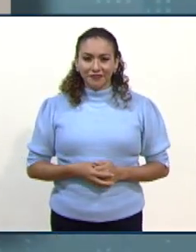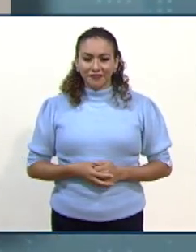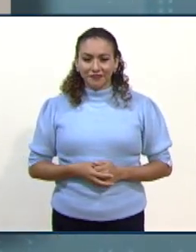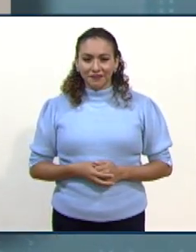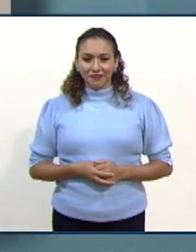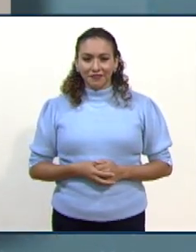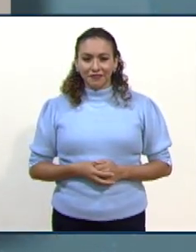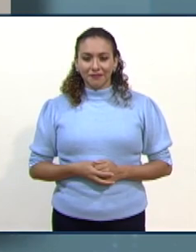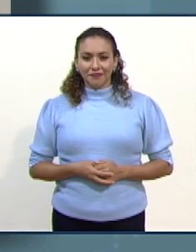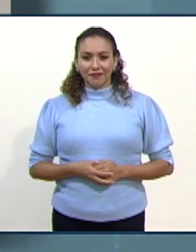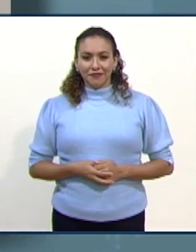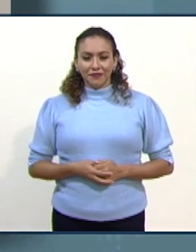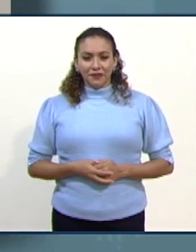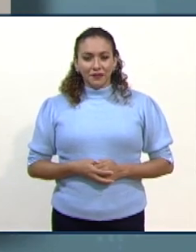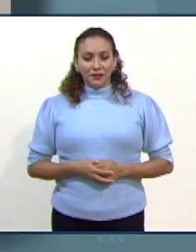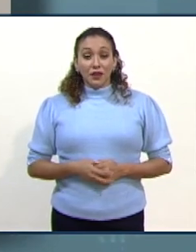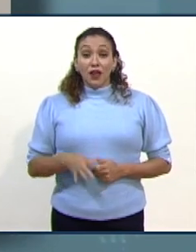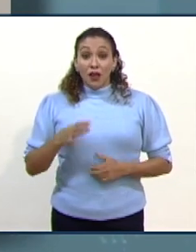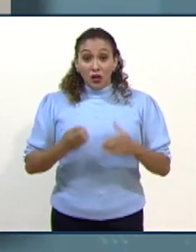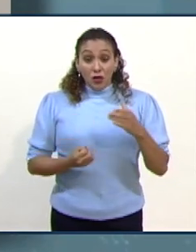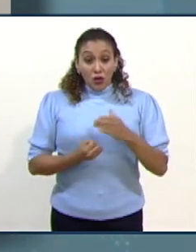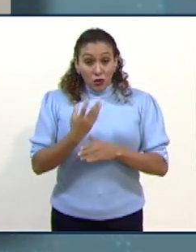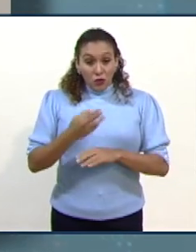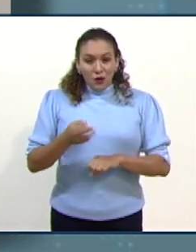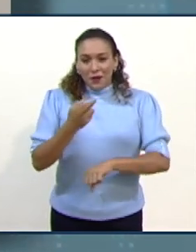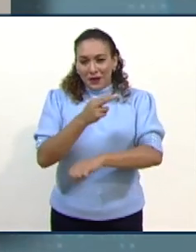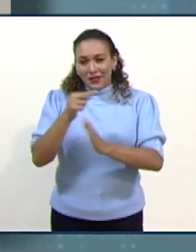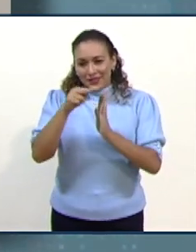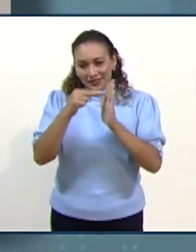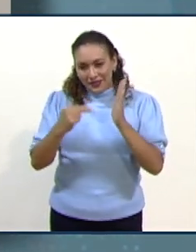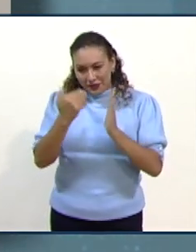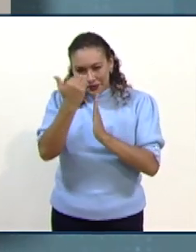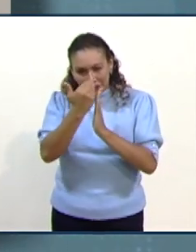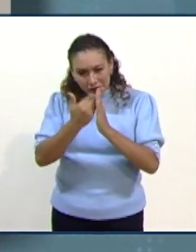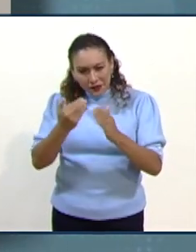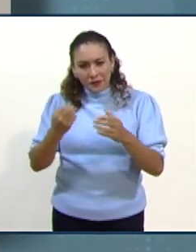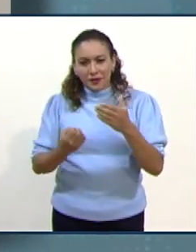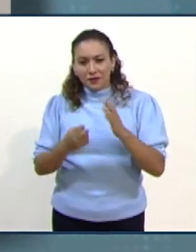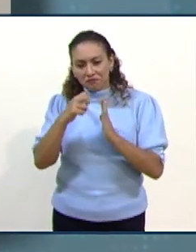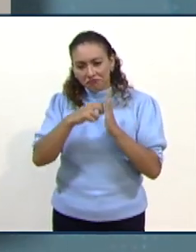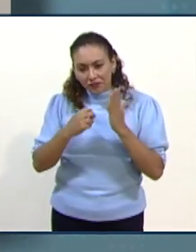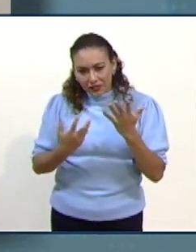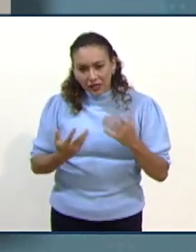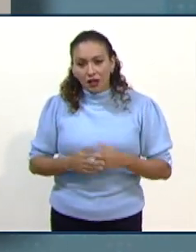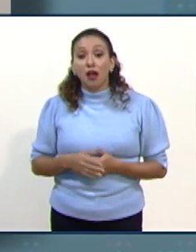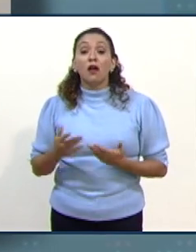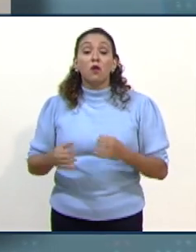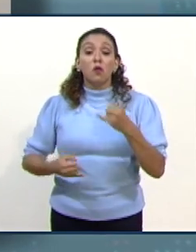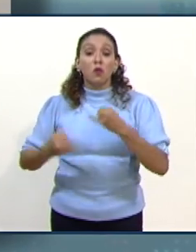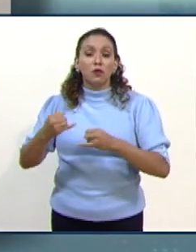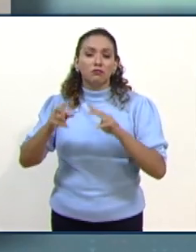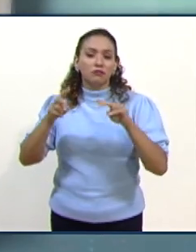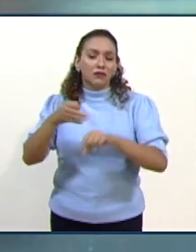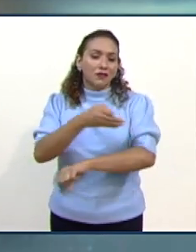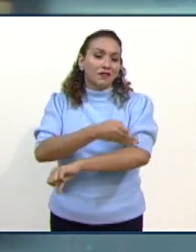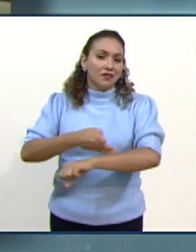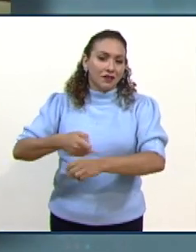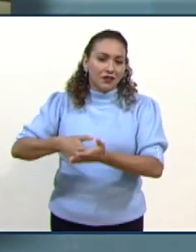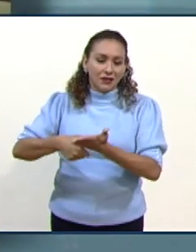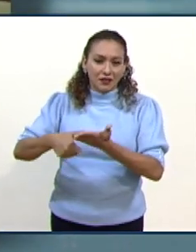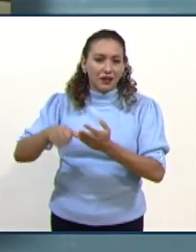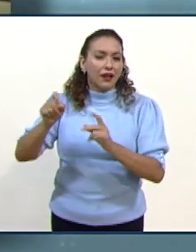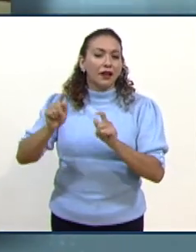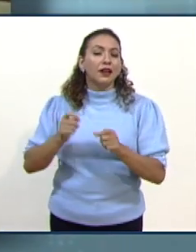Como parte del proceso de actualización de las normas, las y los jueces civiles y familiares del Poder Judicial de Tlaxcala